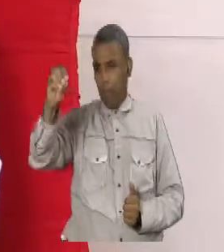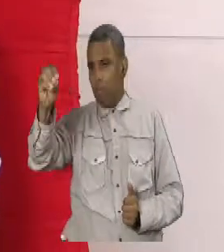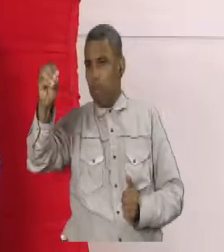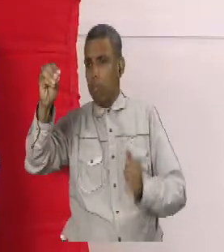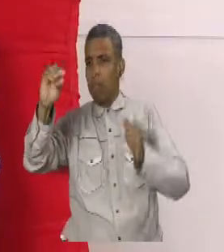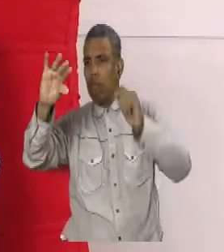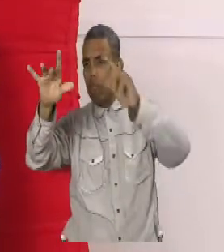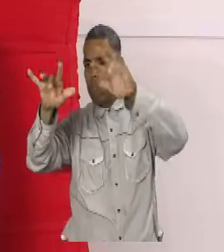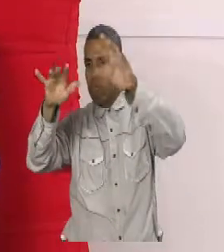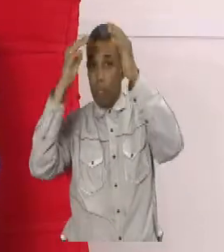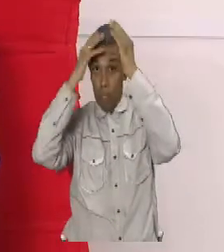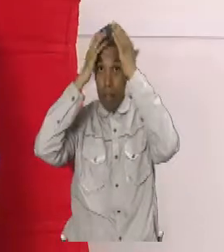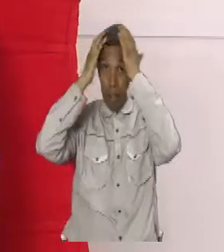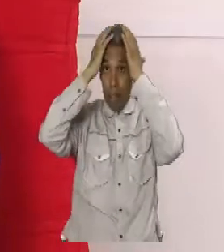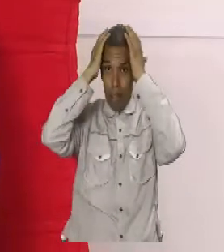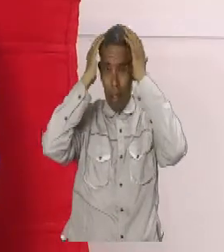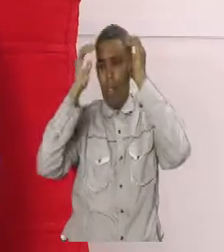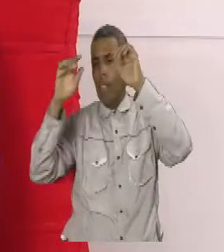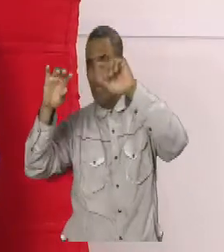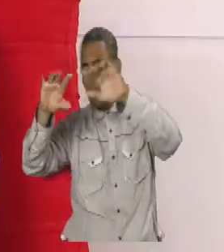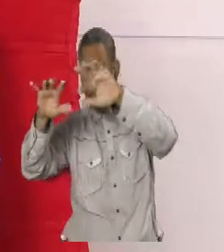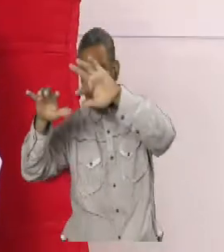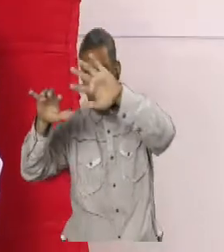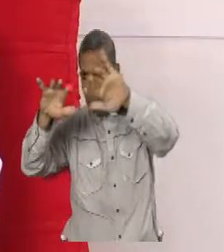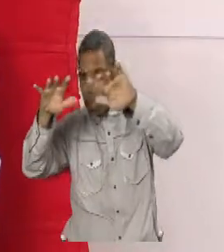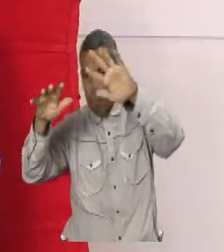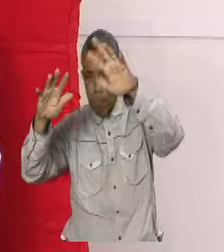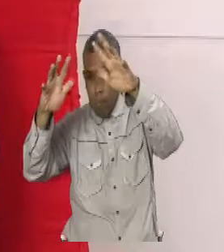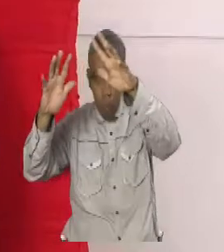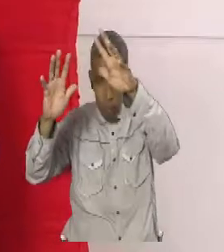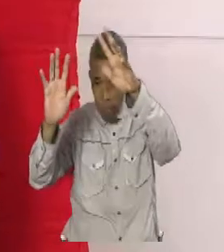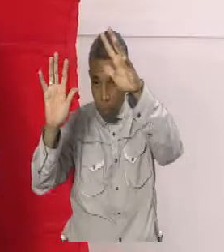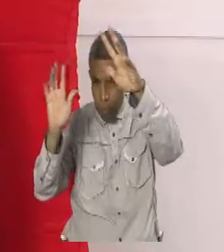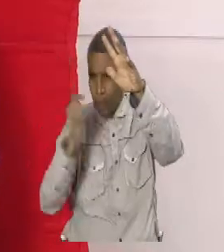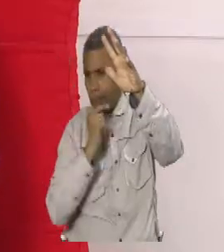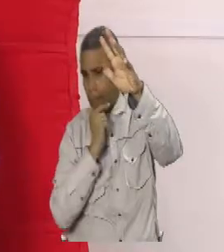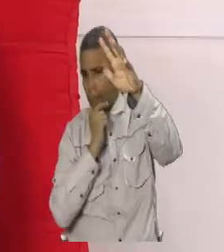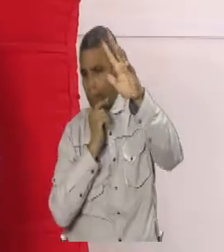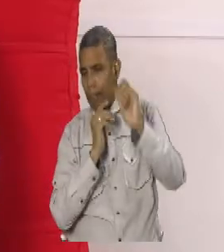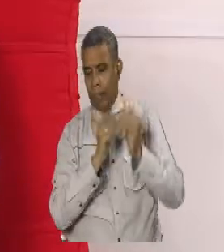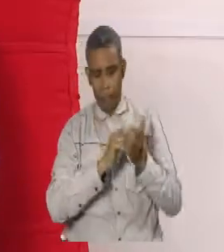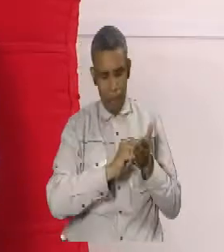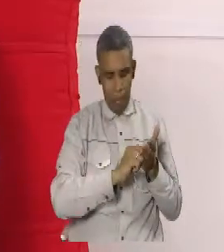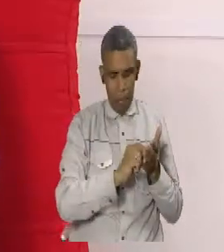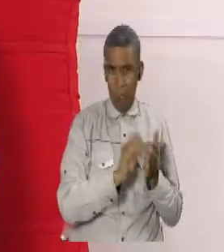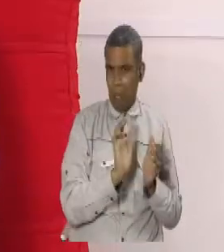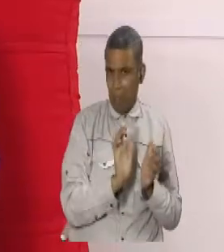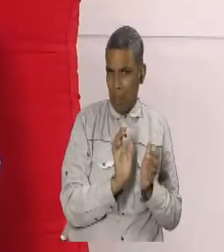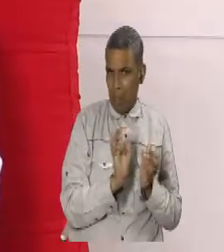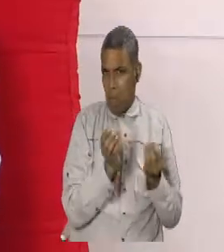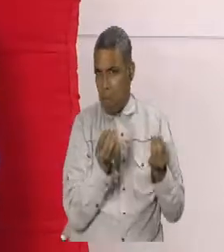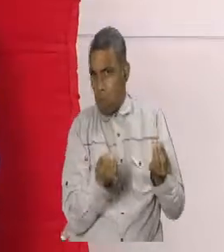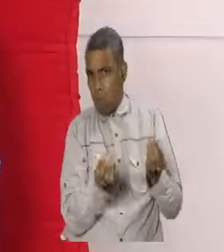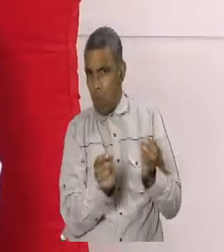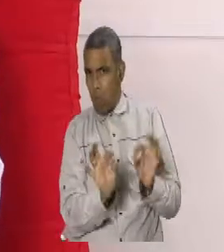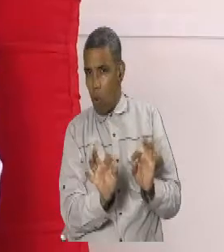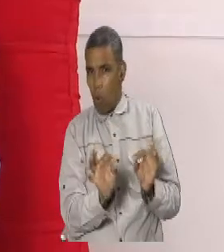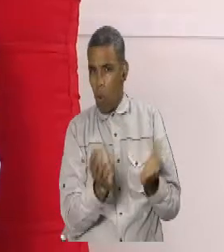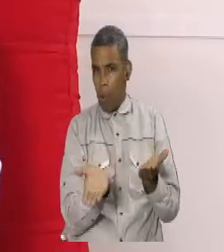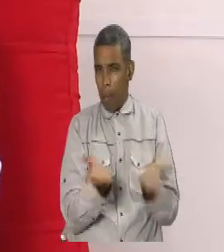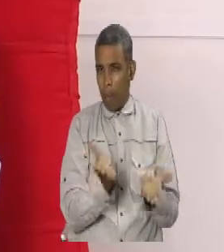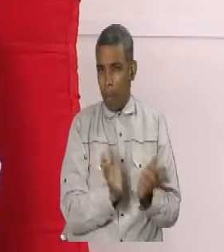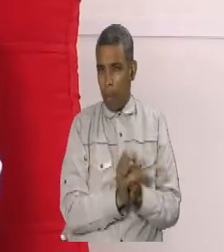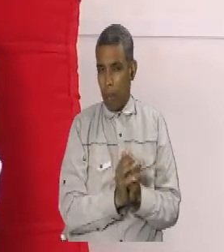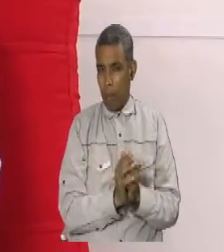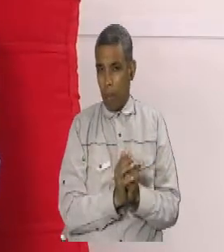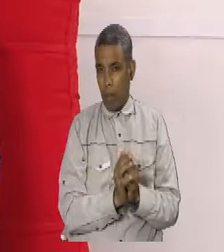en qué zona se está cayendo. Eso nos puede hablar de la forma, si es difusa o si es una forma localizada, como estábamos hablando. Sí. Y la forma de